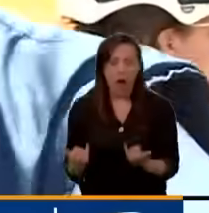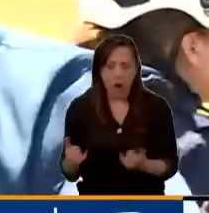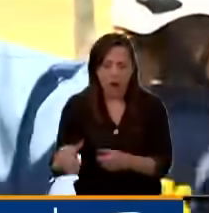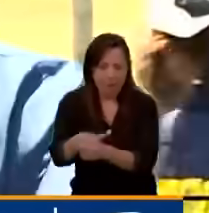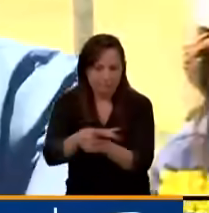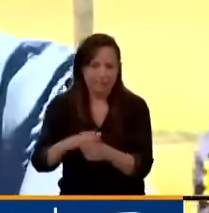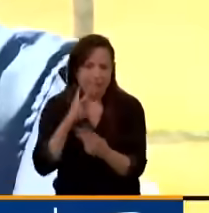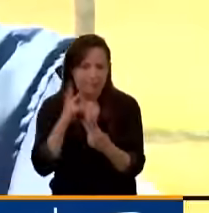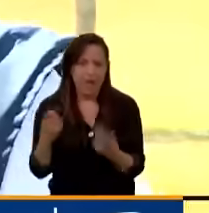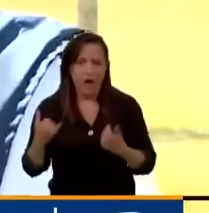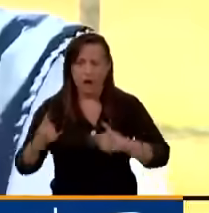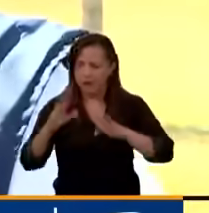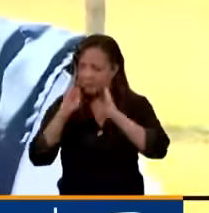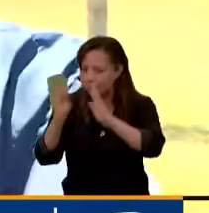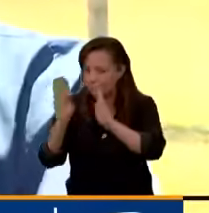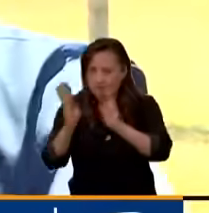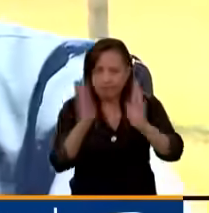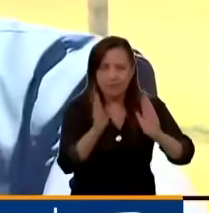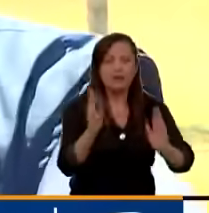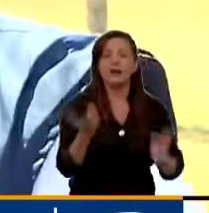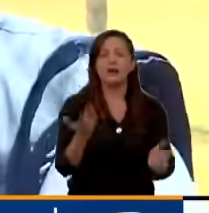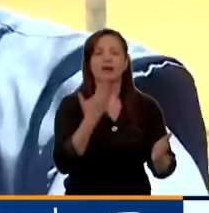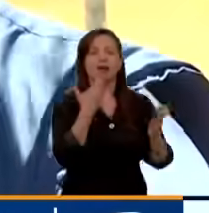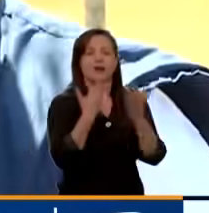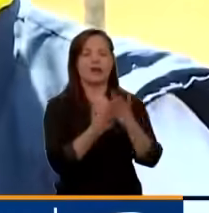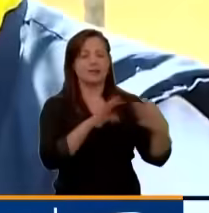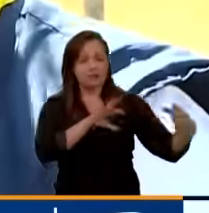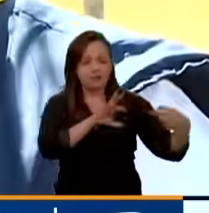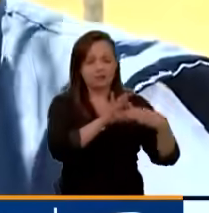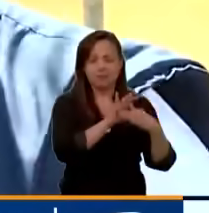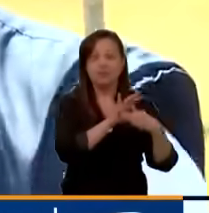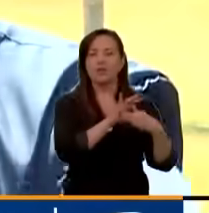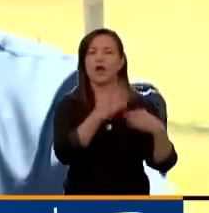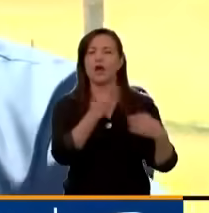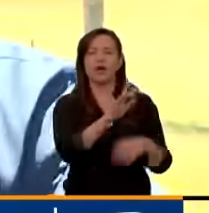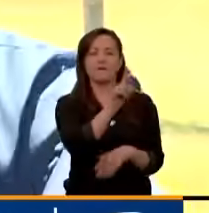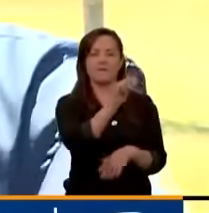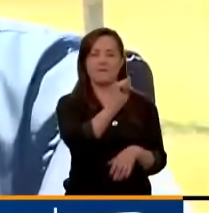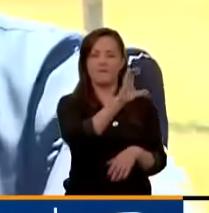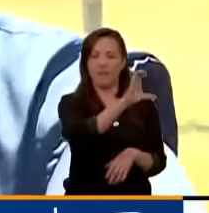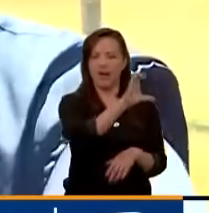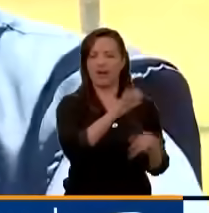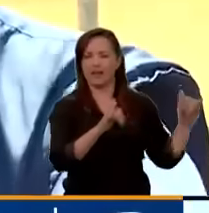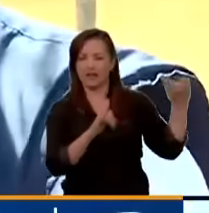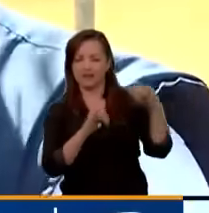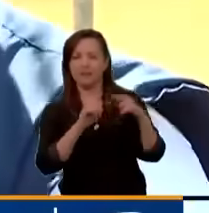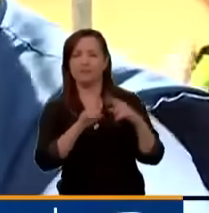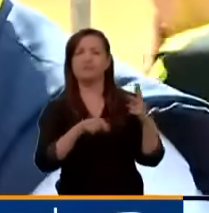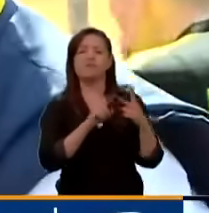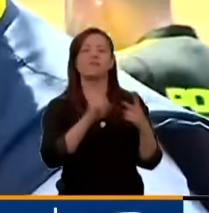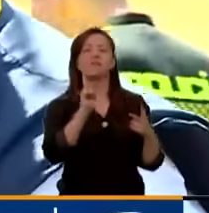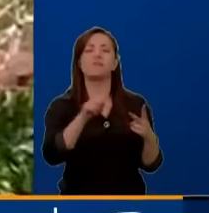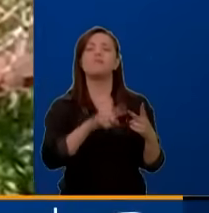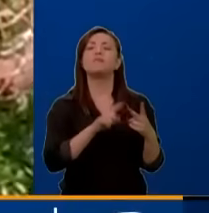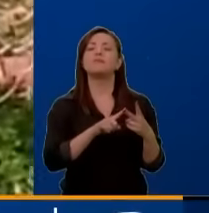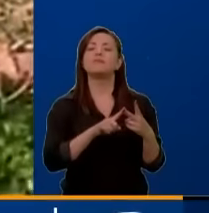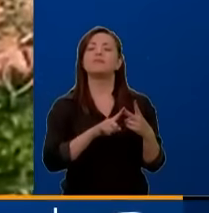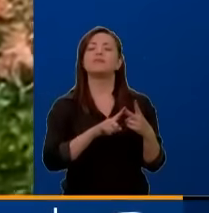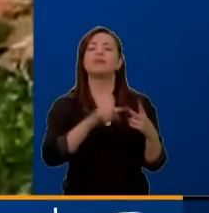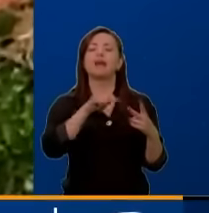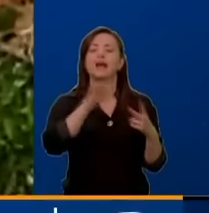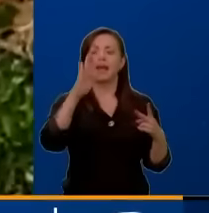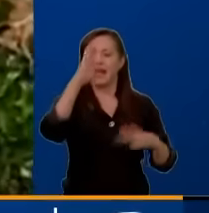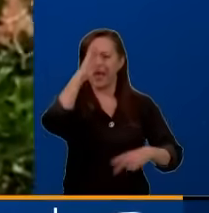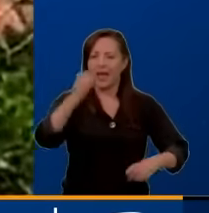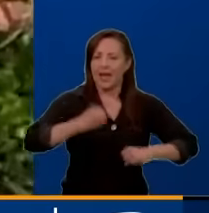está atendiendo la emergencia gracias a la articulación con la Fuerza Aerocivil, con el Ejército Nacional. La